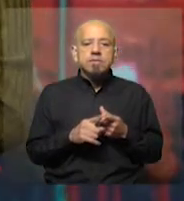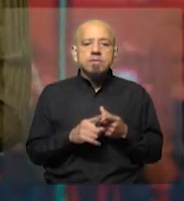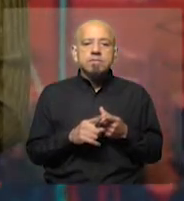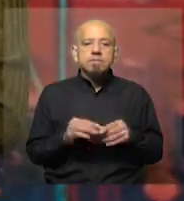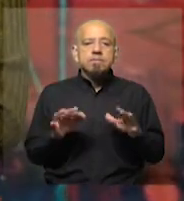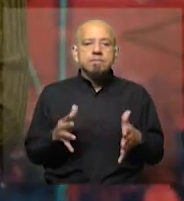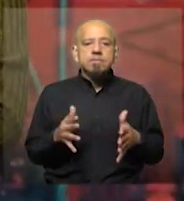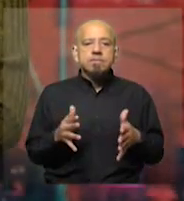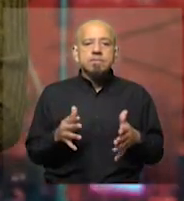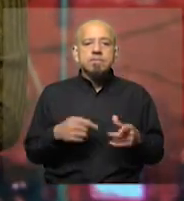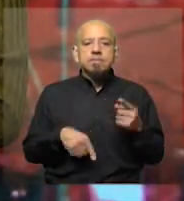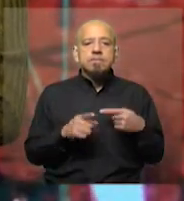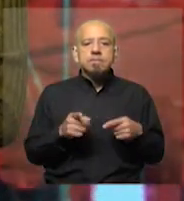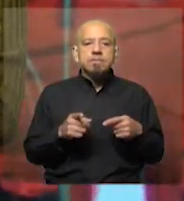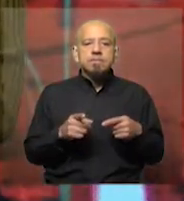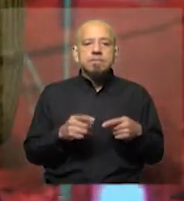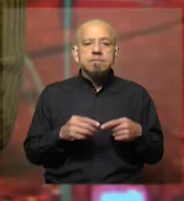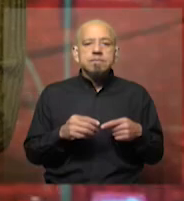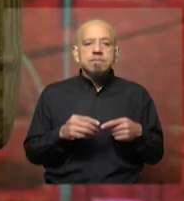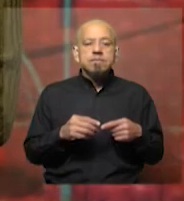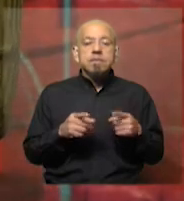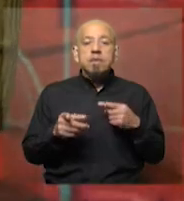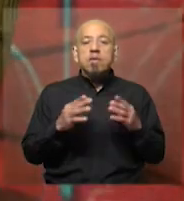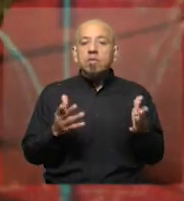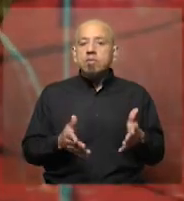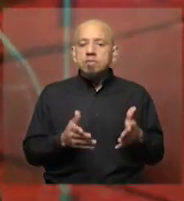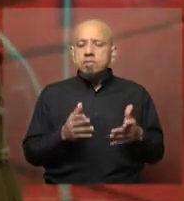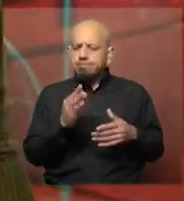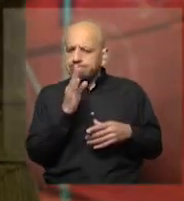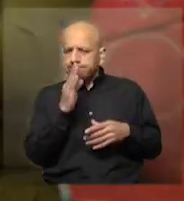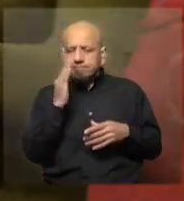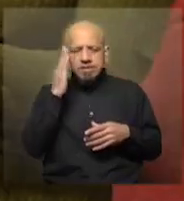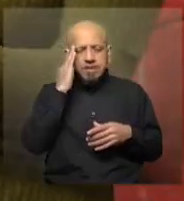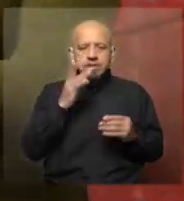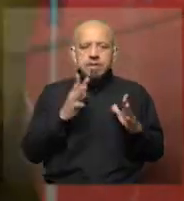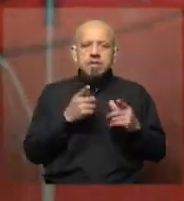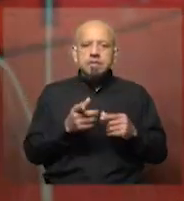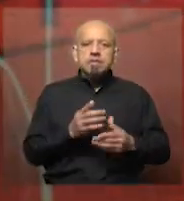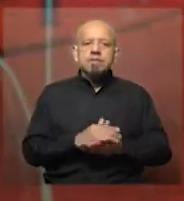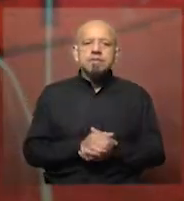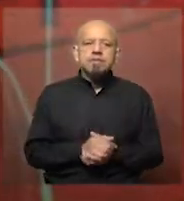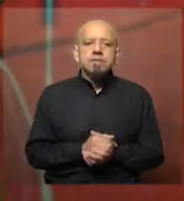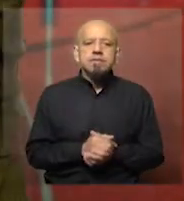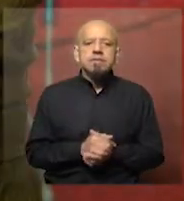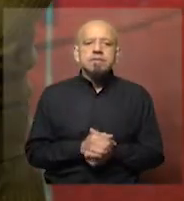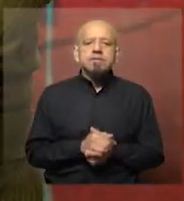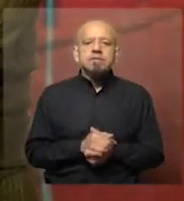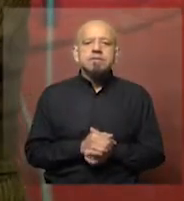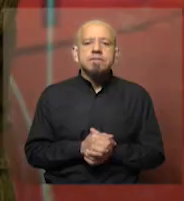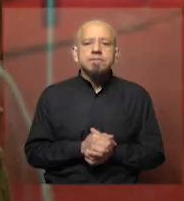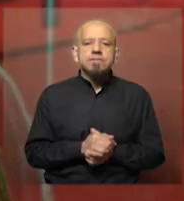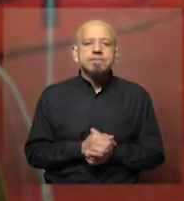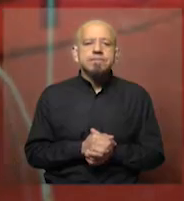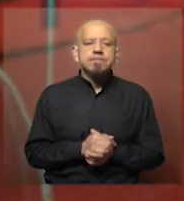pregunté qué es esto, me tenías que decir un casa curioso. Y ya casi a uno. Muy bien. Pero viste, cuando uno ya.